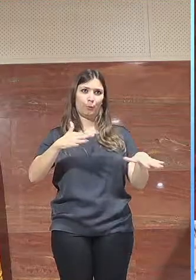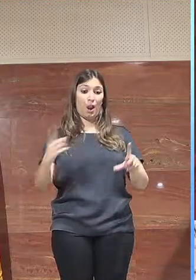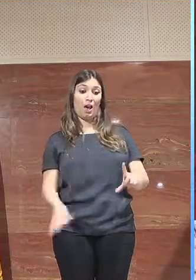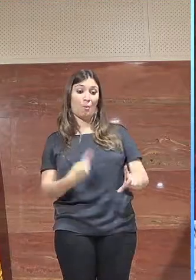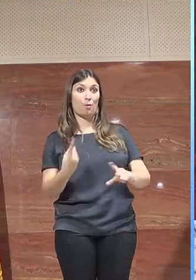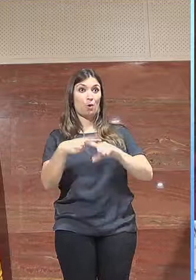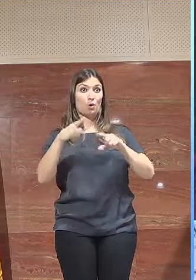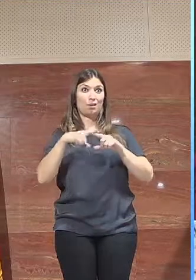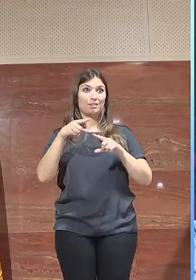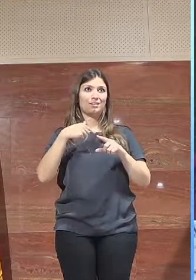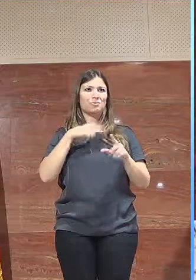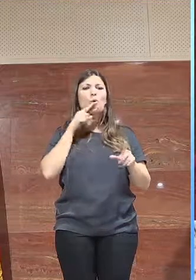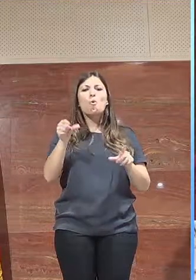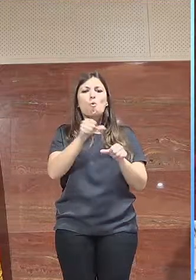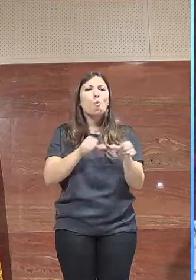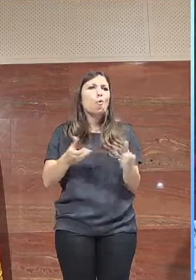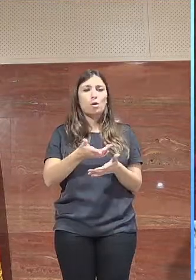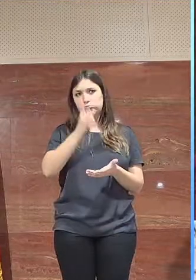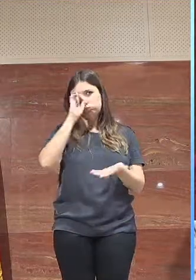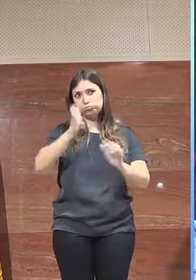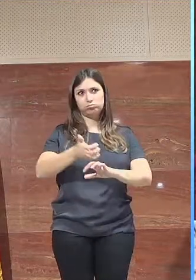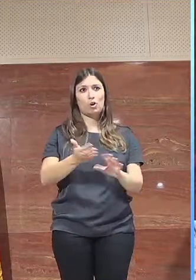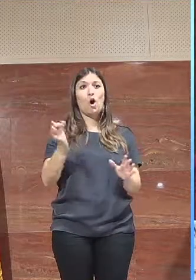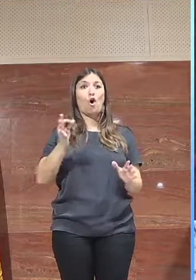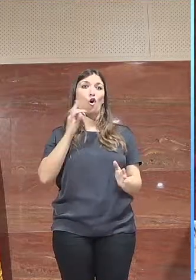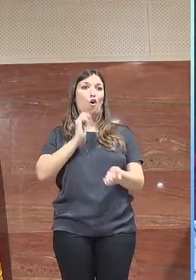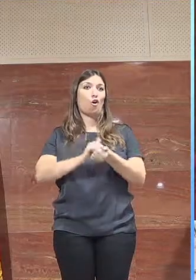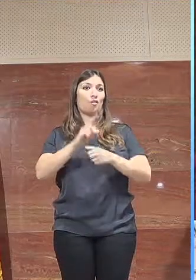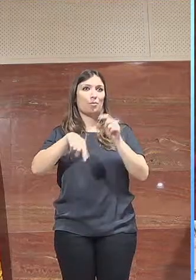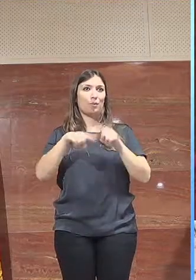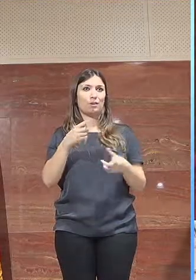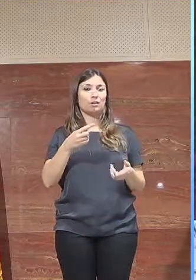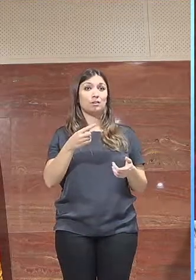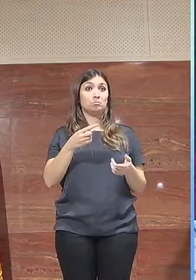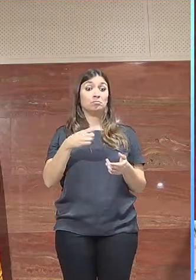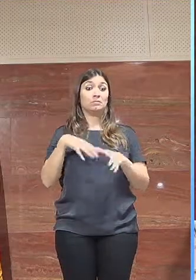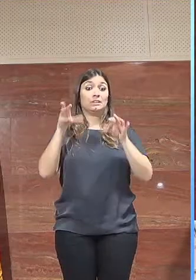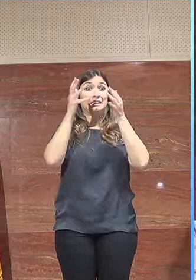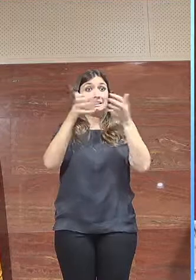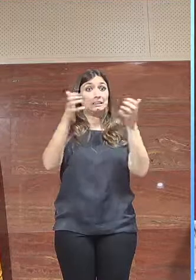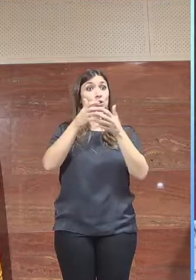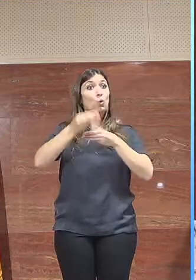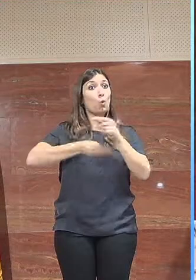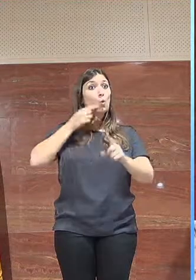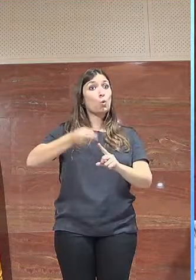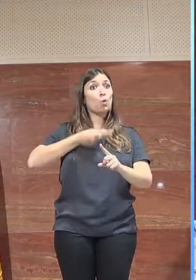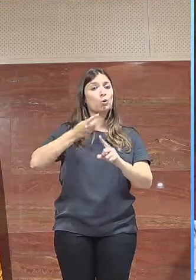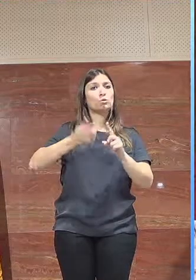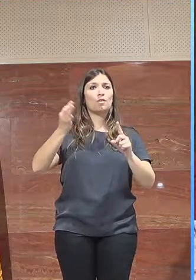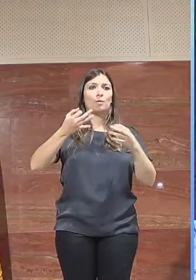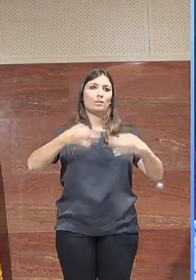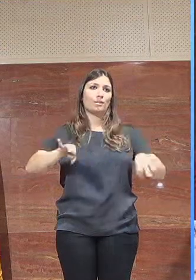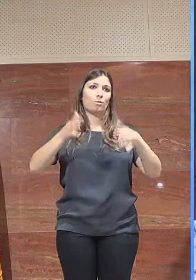cantidad de programas que tiene, o el lavavajillas, pues bueno, el que las instrucciones de uso sean